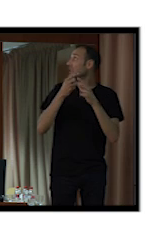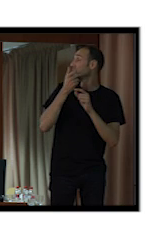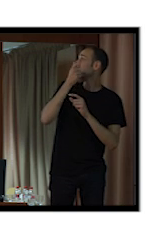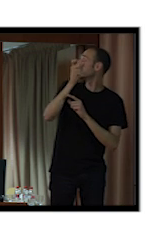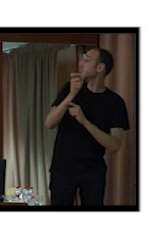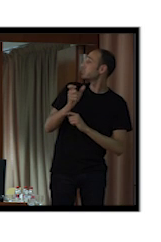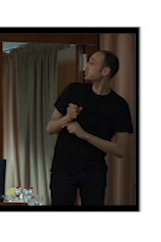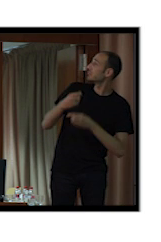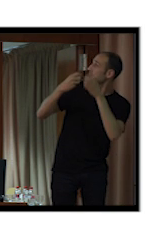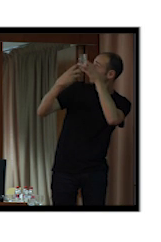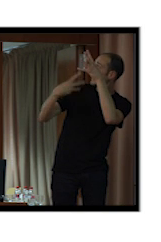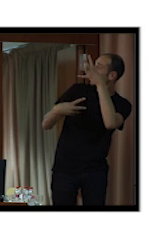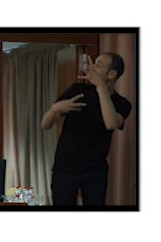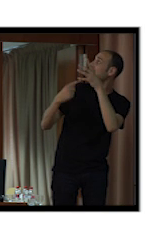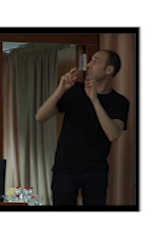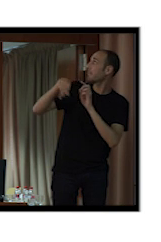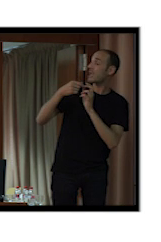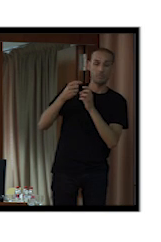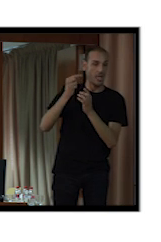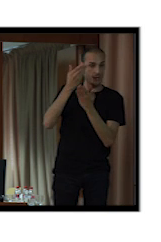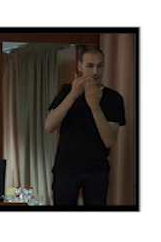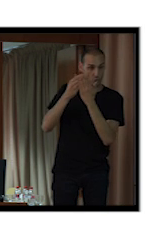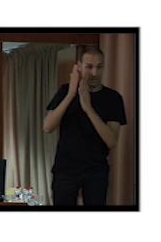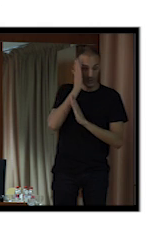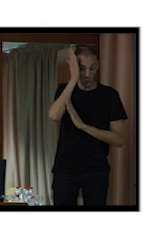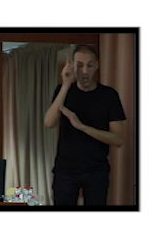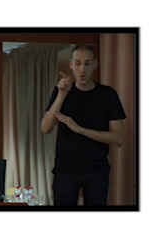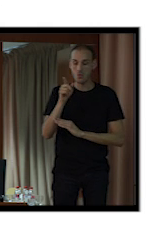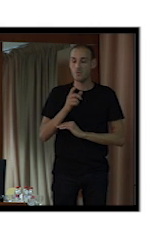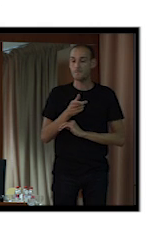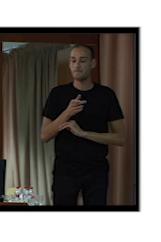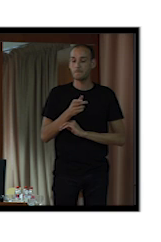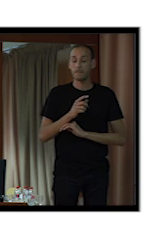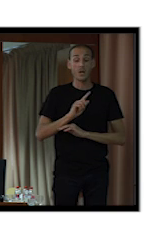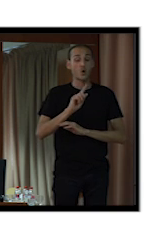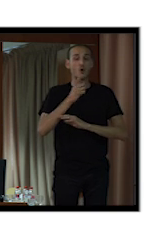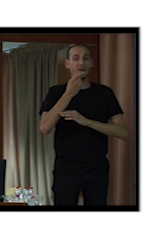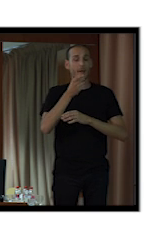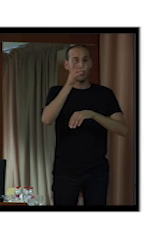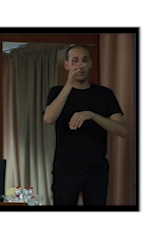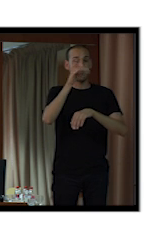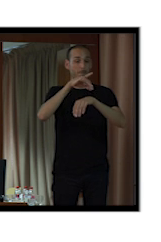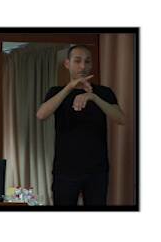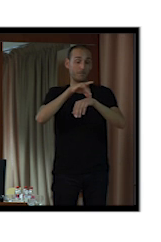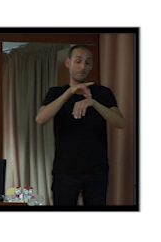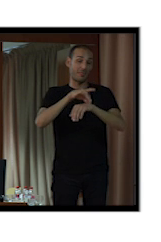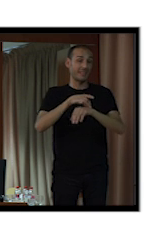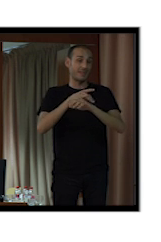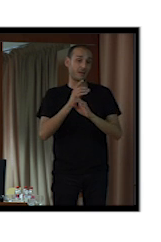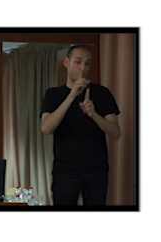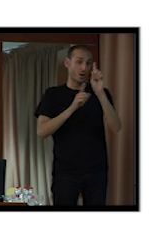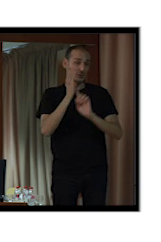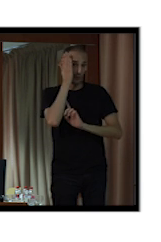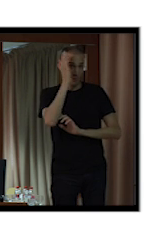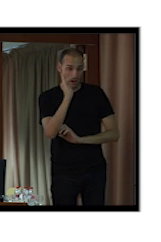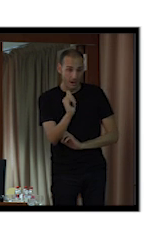luego os daré una pequeña pincelada. Y lo primero y principal a la hora de abordar a un paciente que tenga un problema de sueño es hacer una buena historia